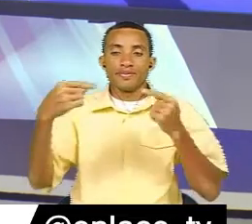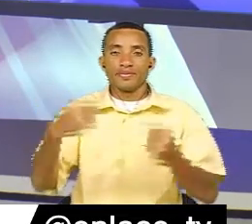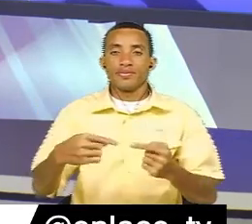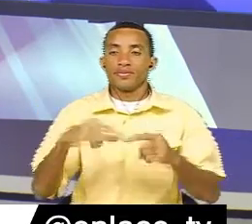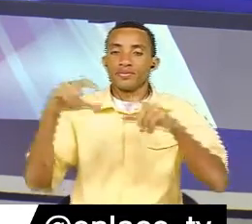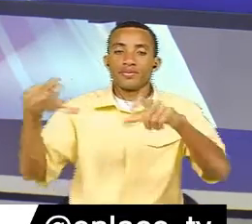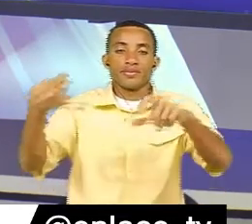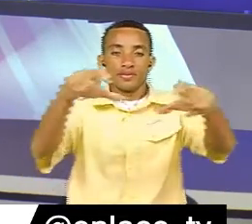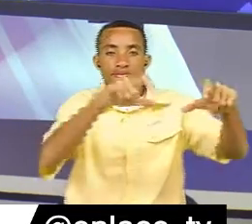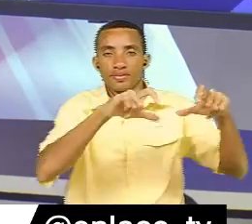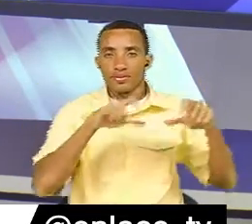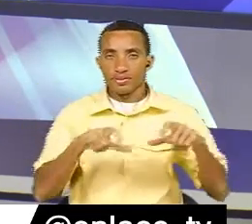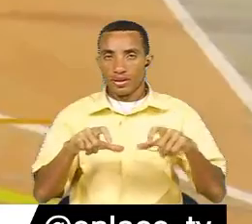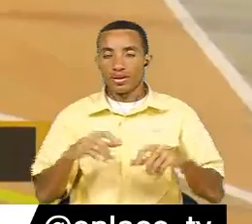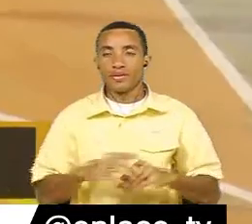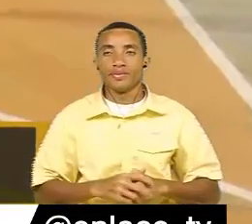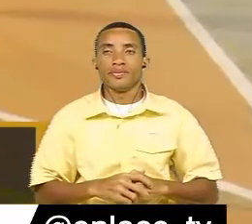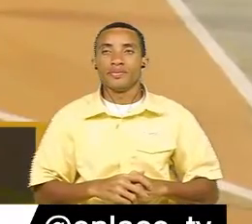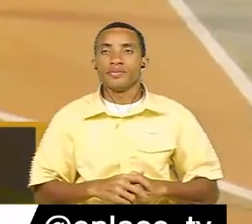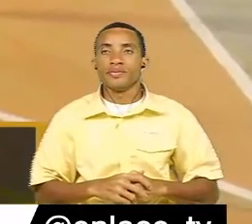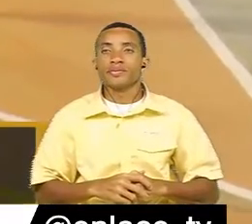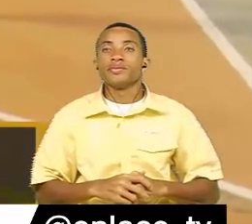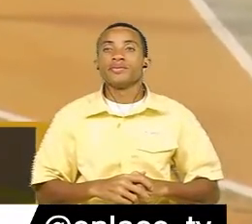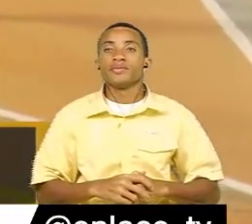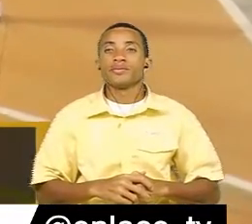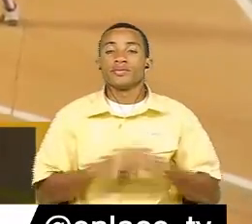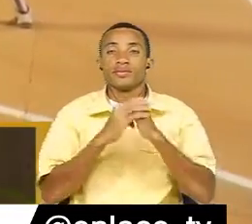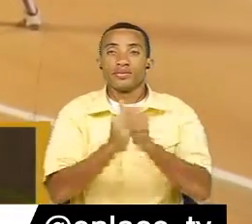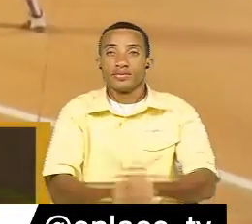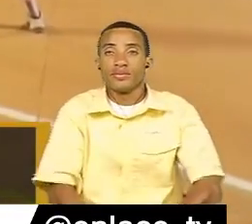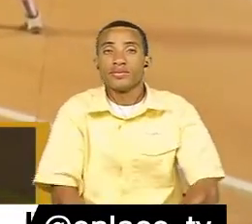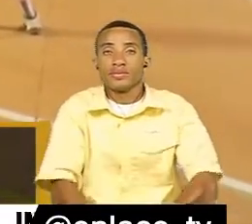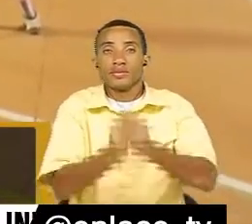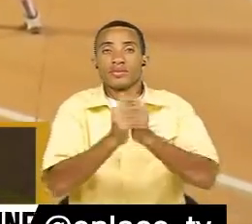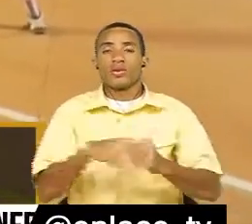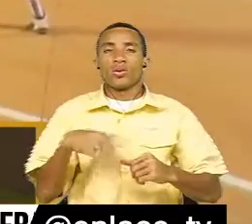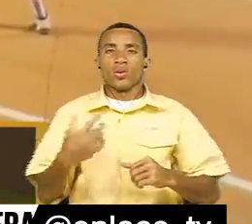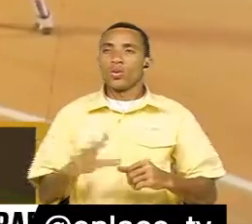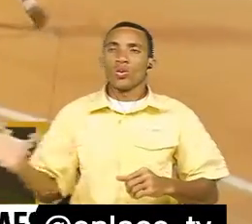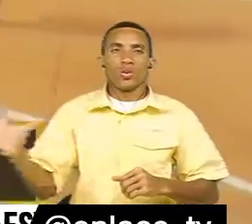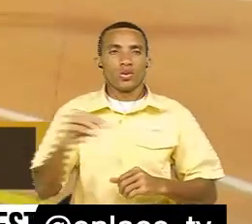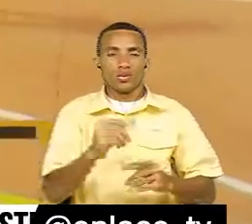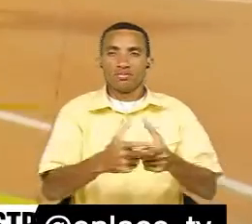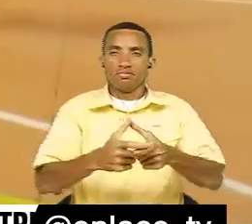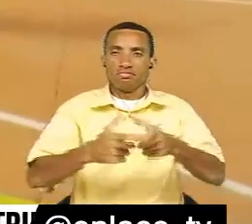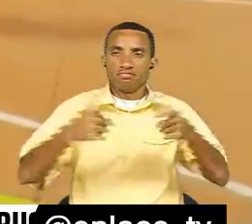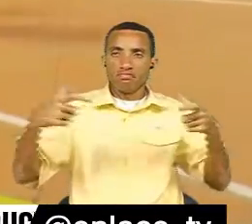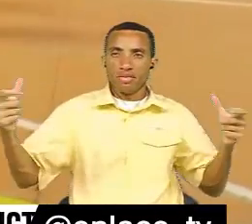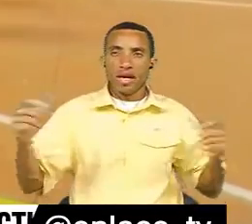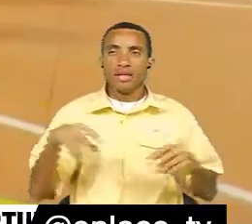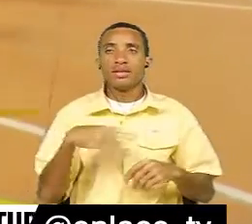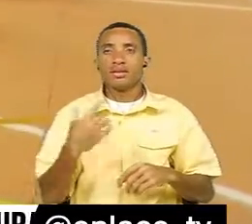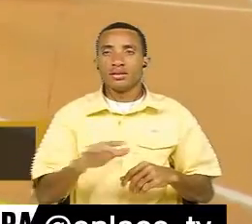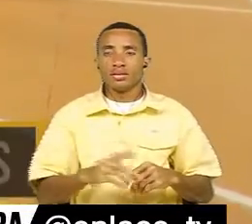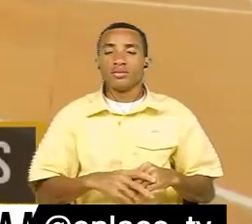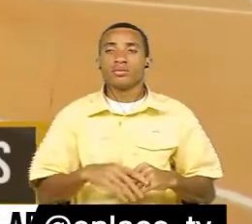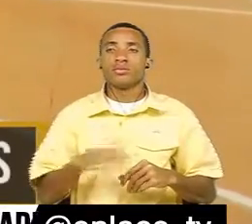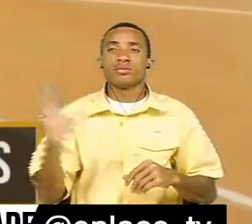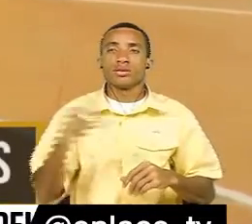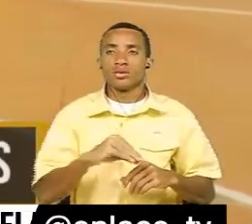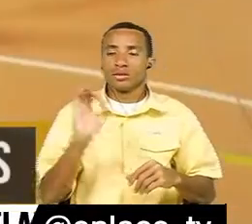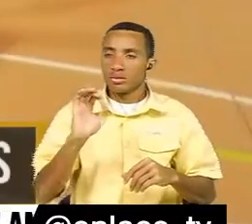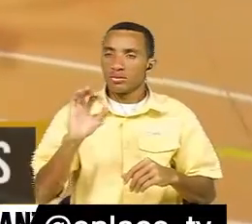del Puerto Petrolero. La disciplina deportiva del voleibol tiene amplia aceptación entre los barranqueños, de allí la respuesta positiva a cada torneo